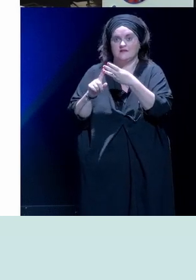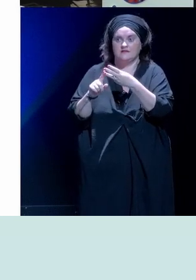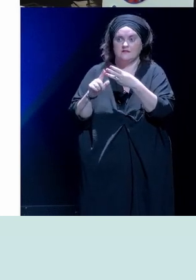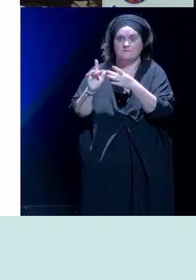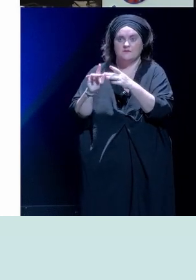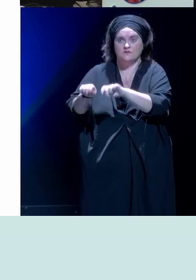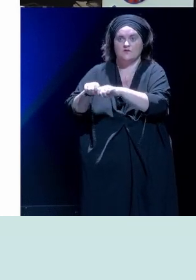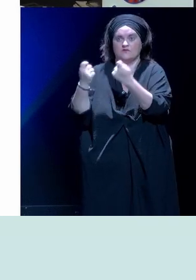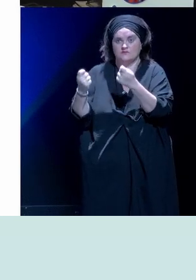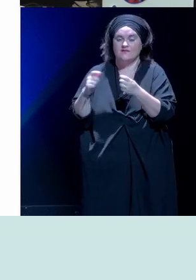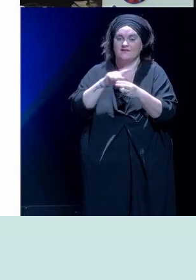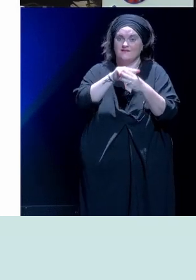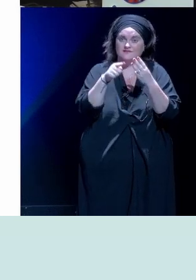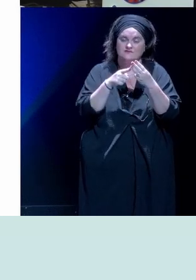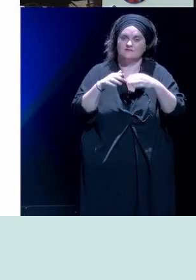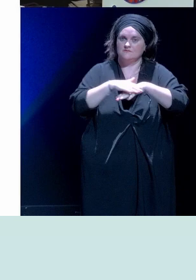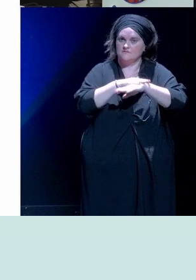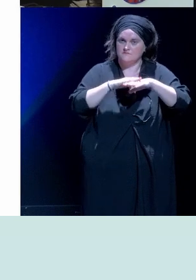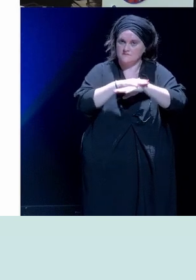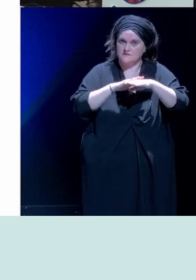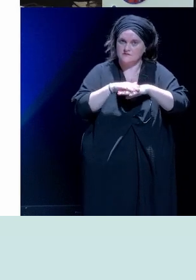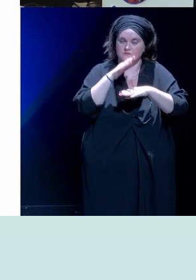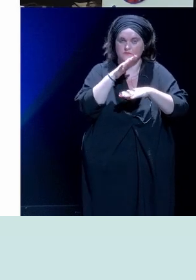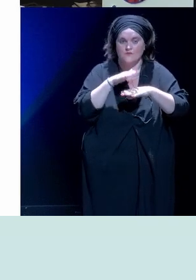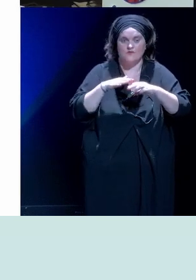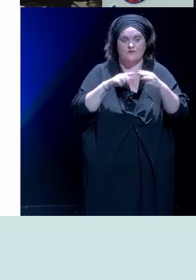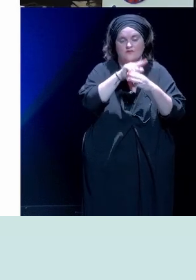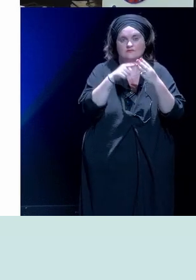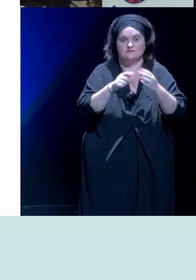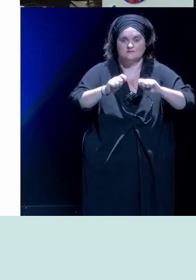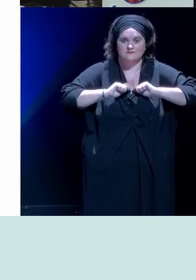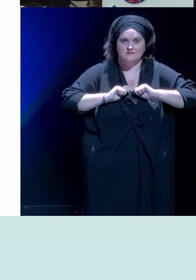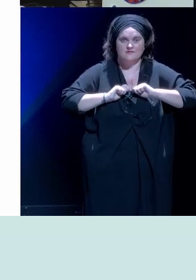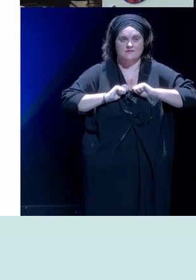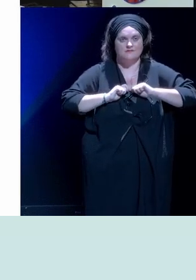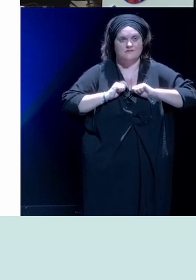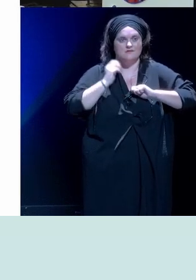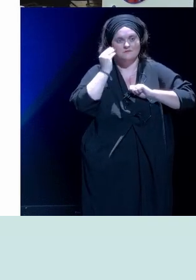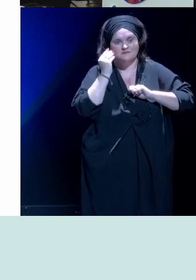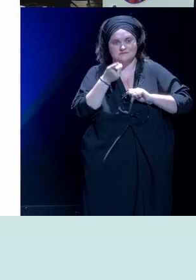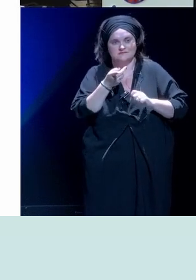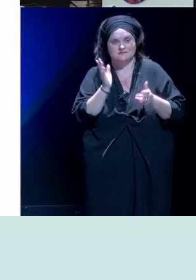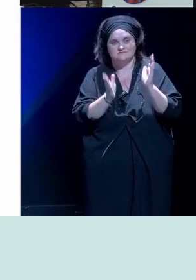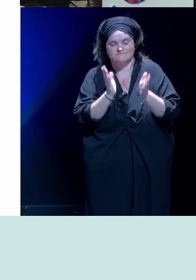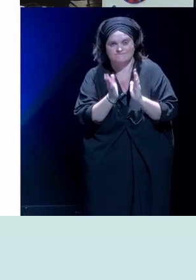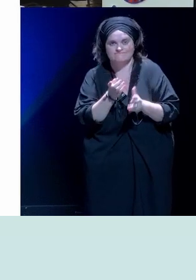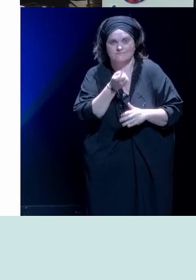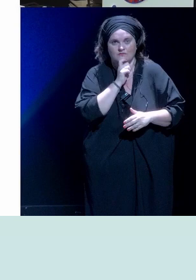porque nos permiten pensar cómo intervenir en el caso de personas